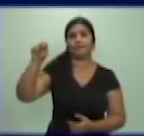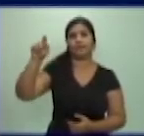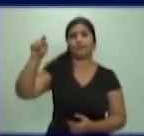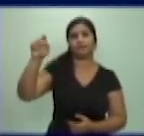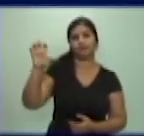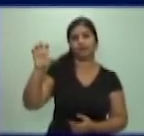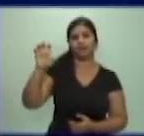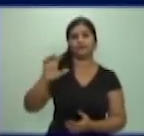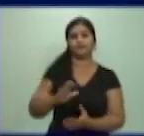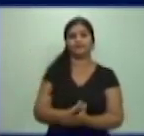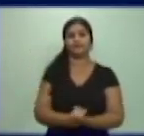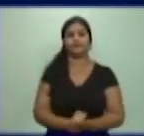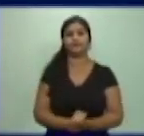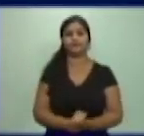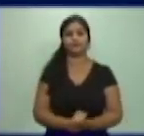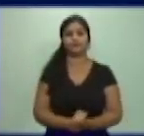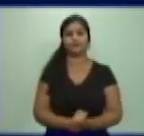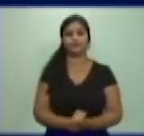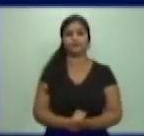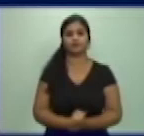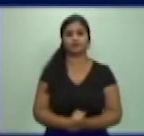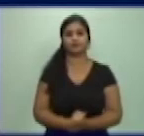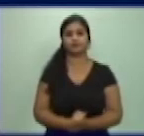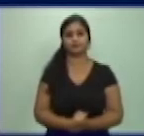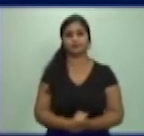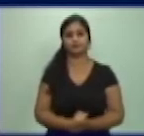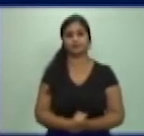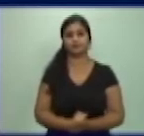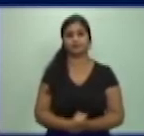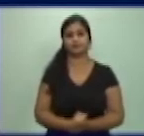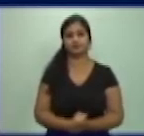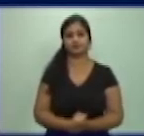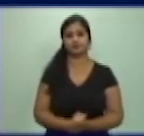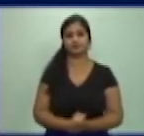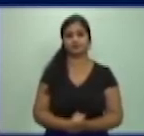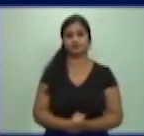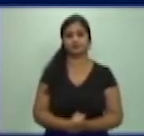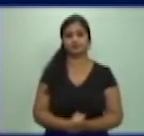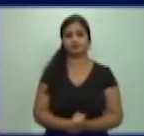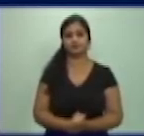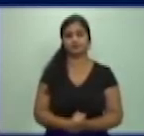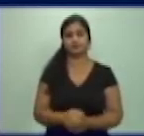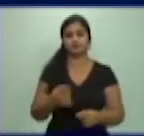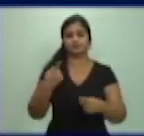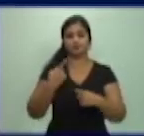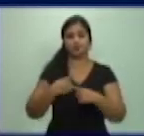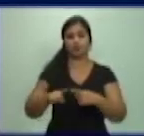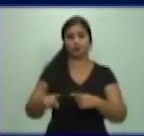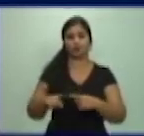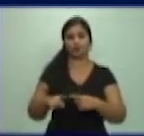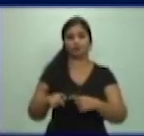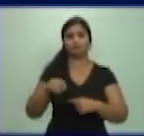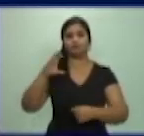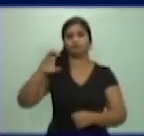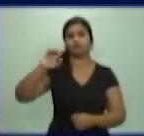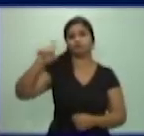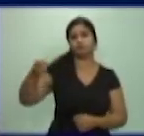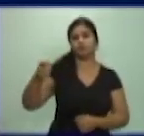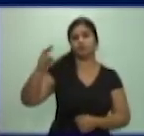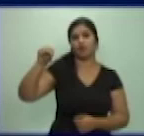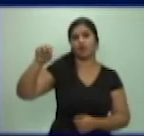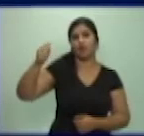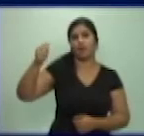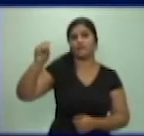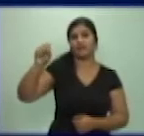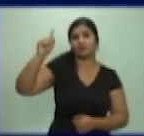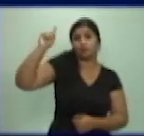sería conflictiva y entonces en ese momento le agrego la terminación men. Y el homófono de más con tilde, recuerden que es